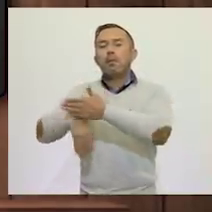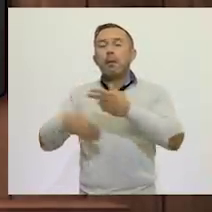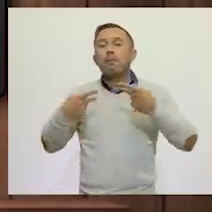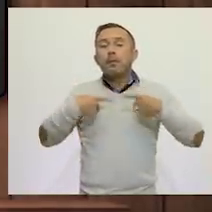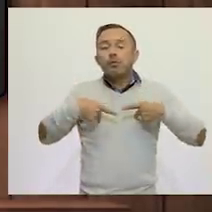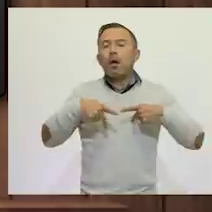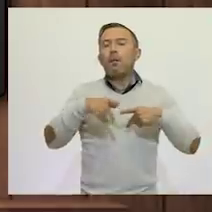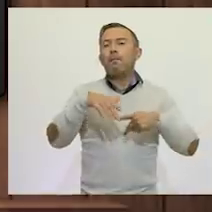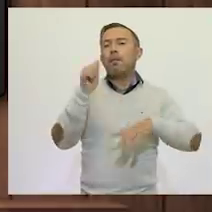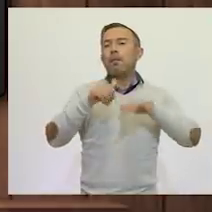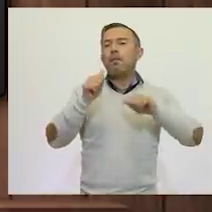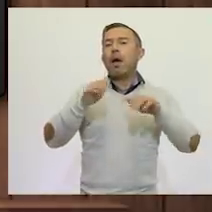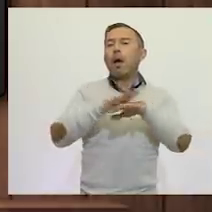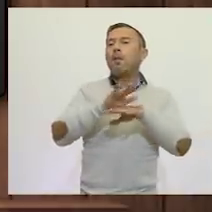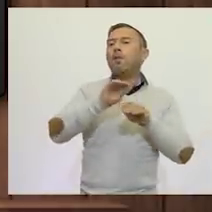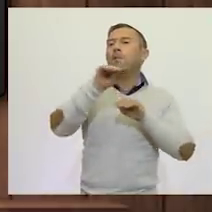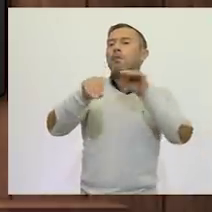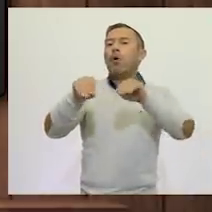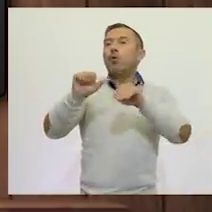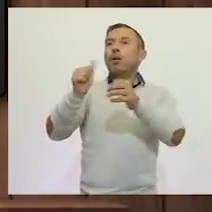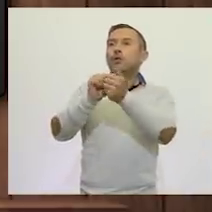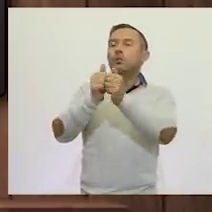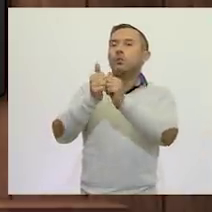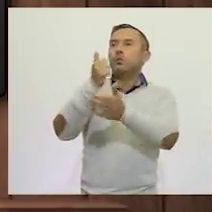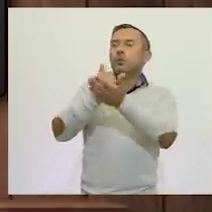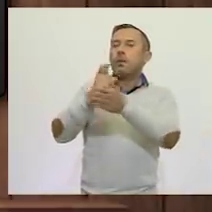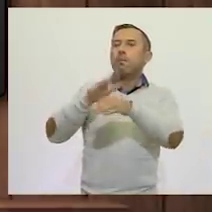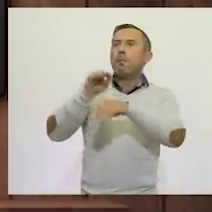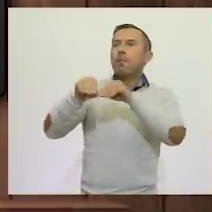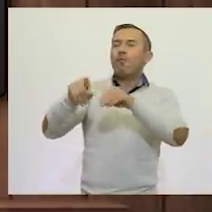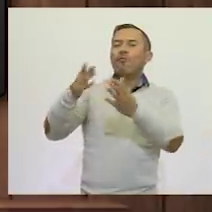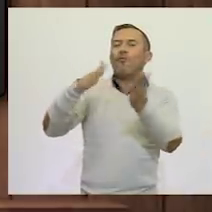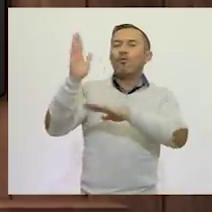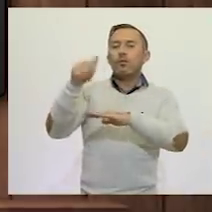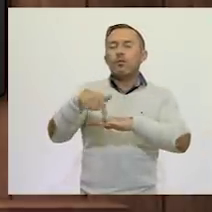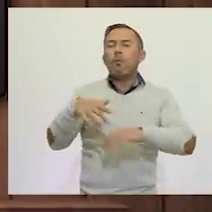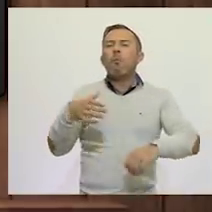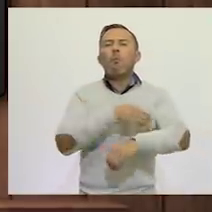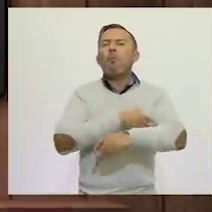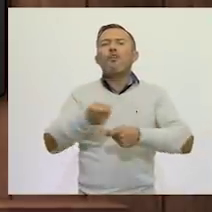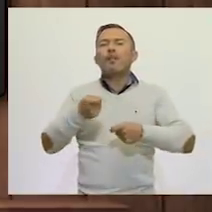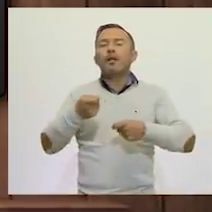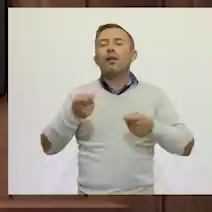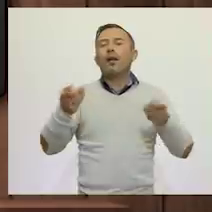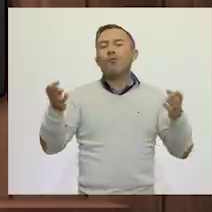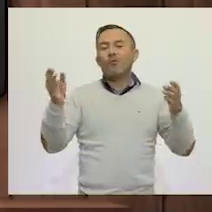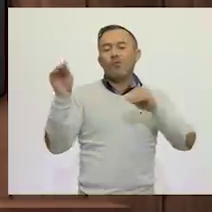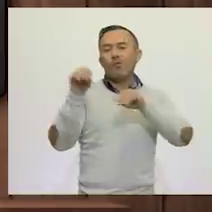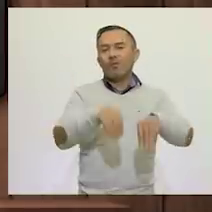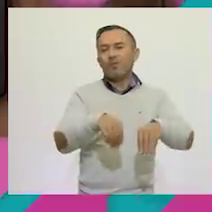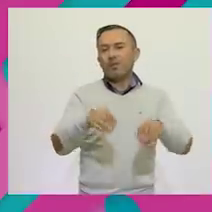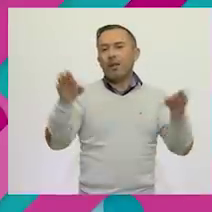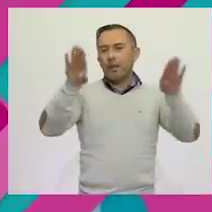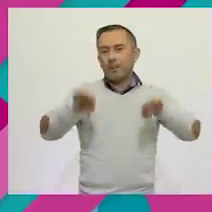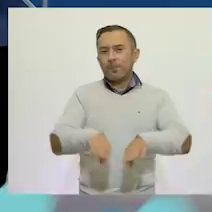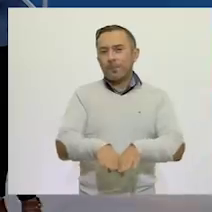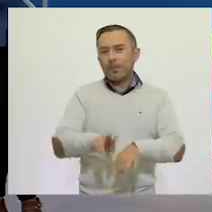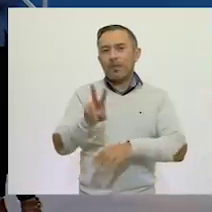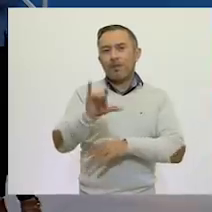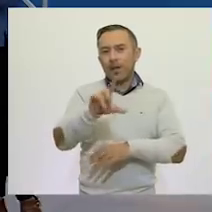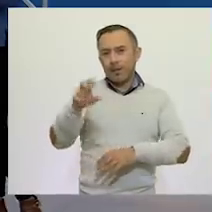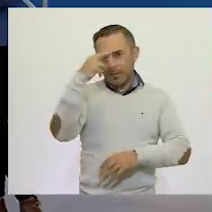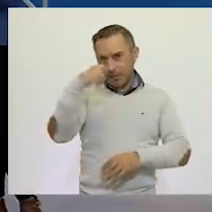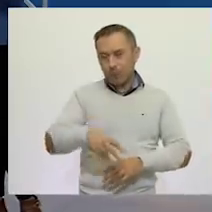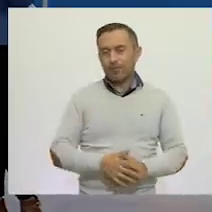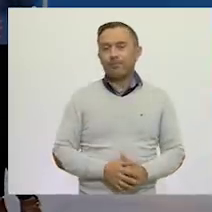ciudades despuntaron. Con el tiempo, el poder se canalizaría hacia la cuenca del Valle de México.